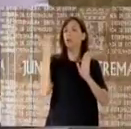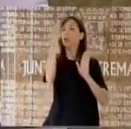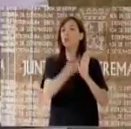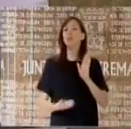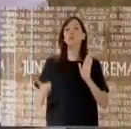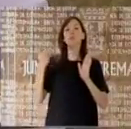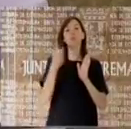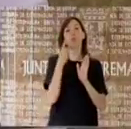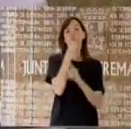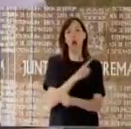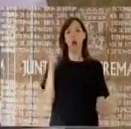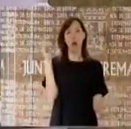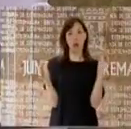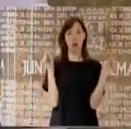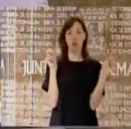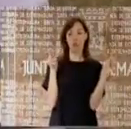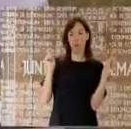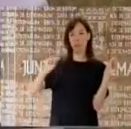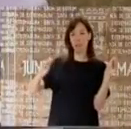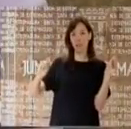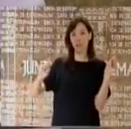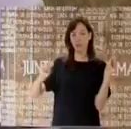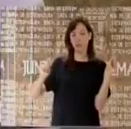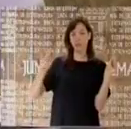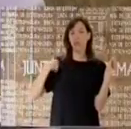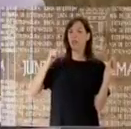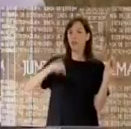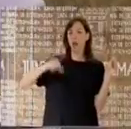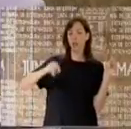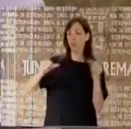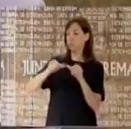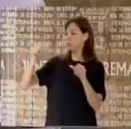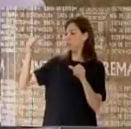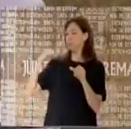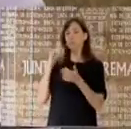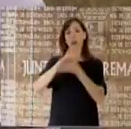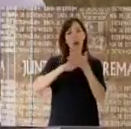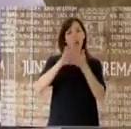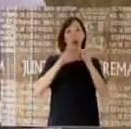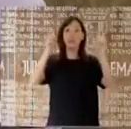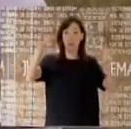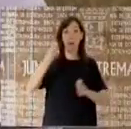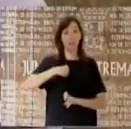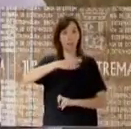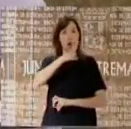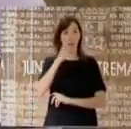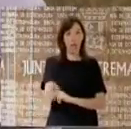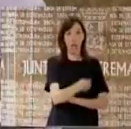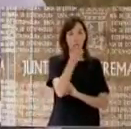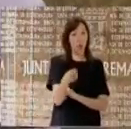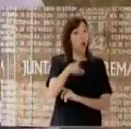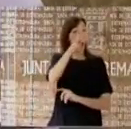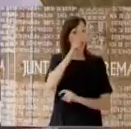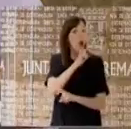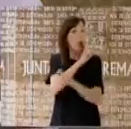de 12 meses. Se ha hablado mucho a lo largo de los últimos años de este asunto. De hecho, les recuerdo que dentro